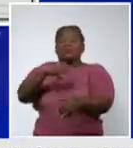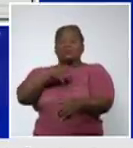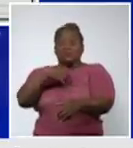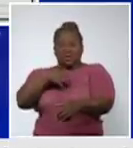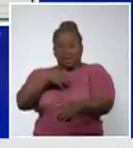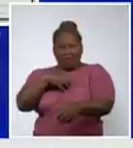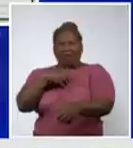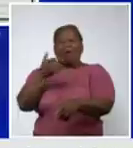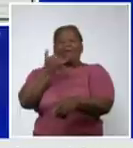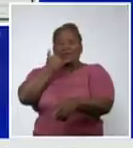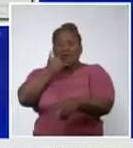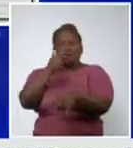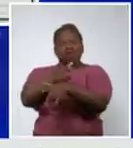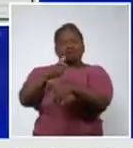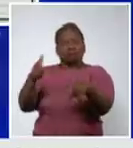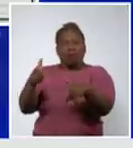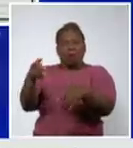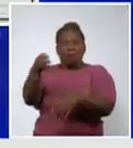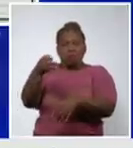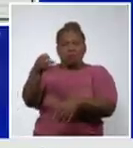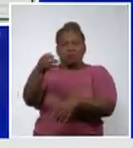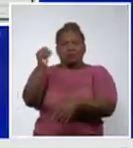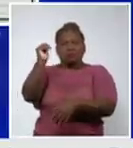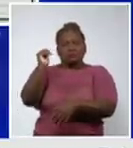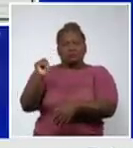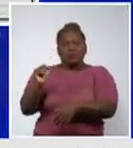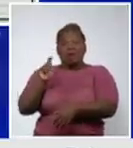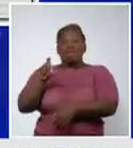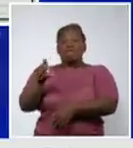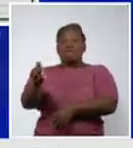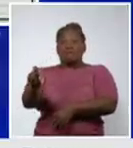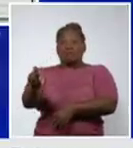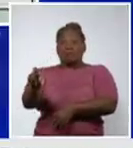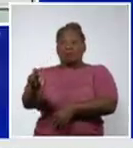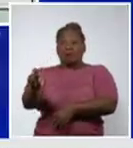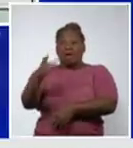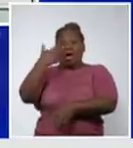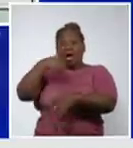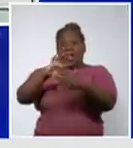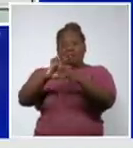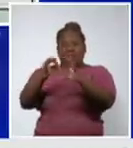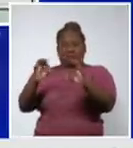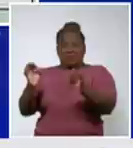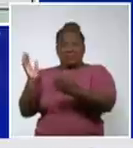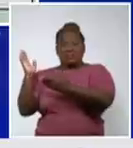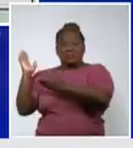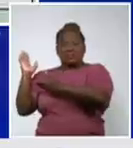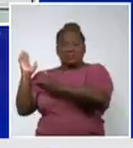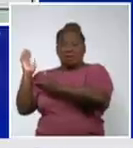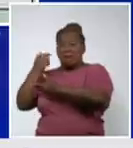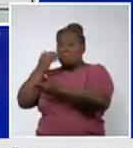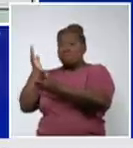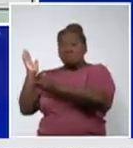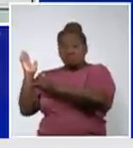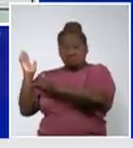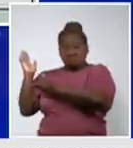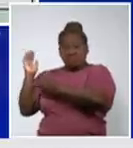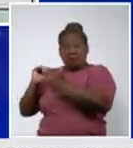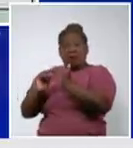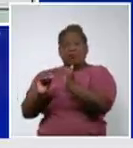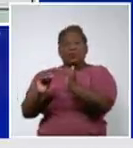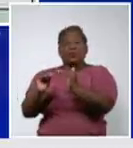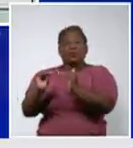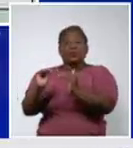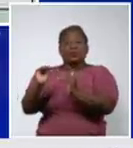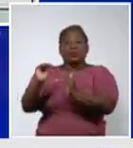elevadas estos municipios. Y finalmente, Artemisa, que ahí se puede ver, fue incrementando durante